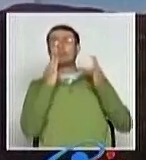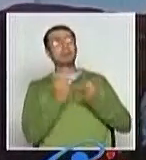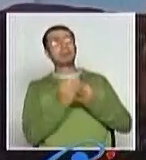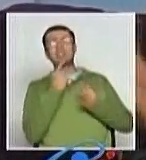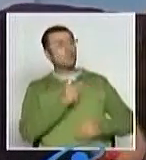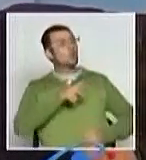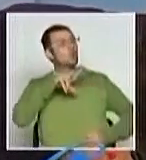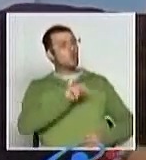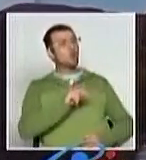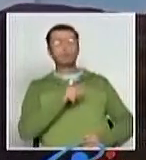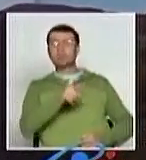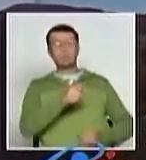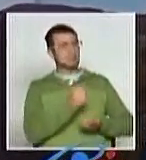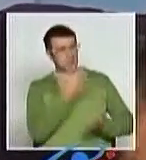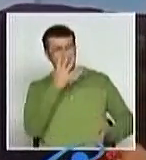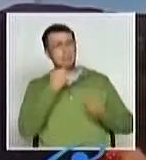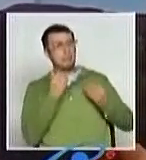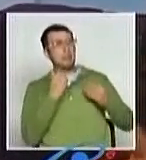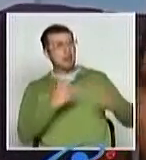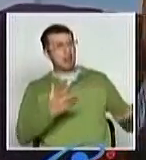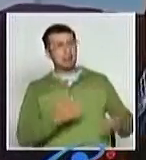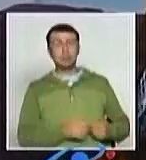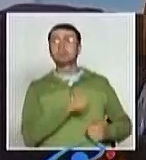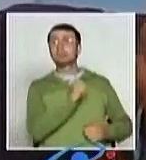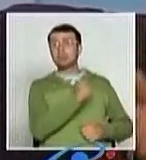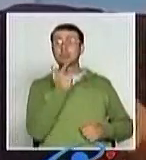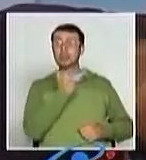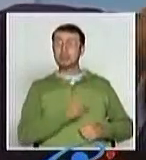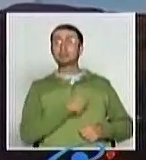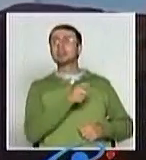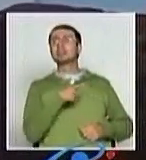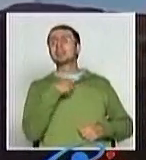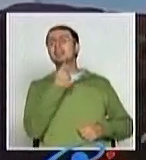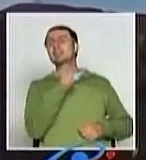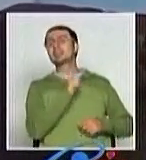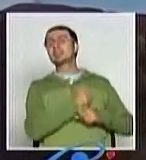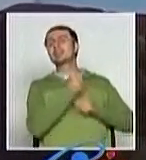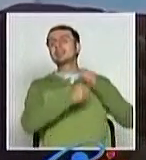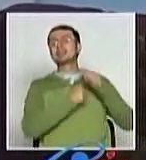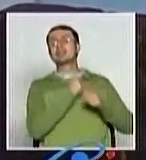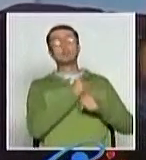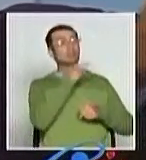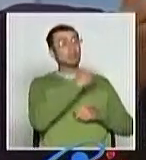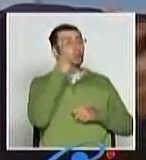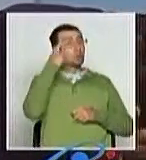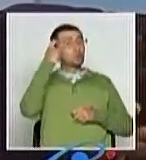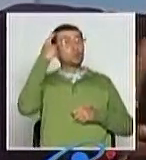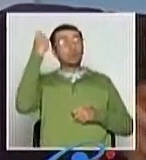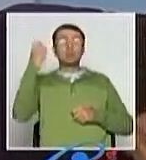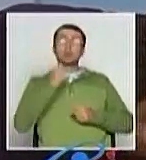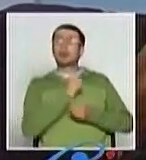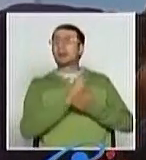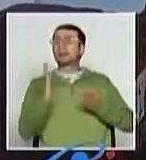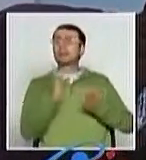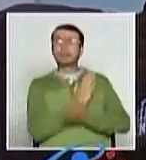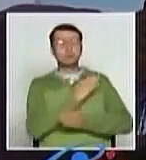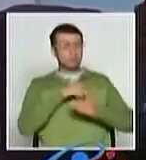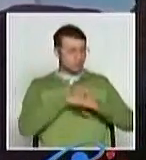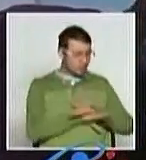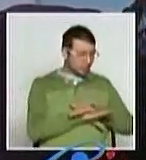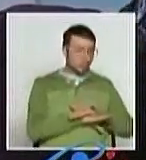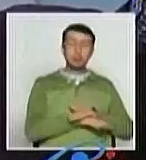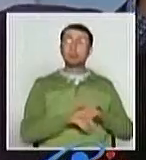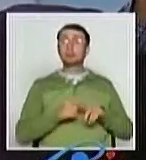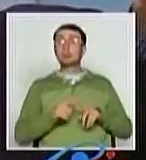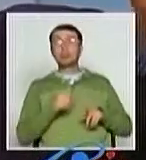no daba dinero que eso no sirvió para nada llevaba 10 años con un sueño totalmente oculto cuando en la terapia se